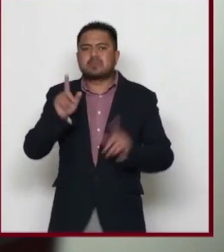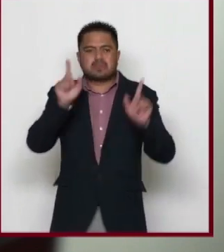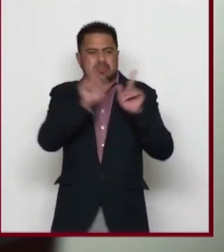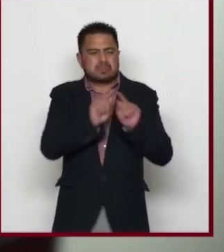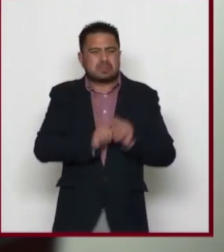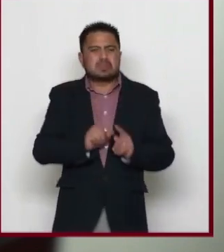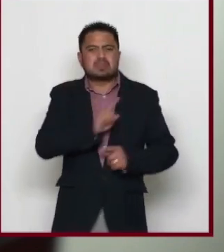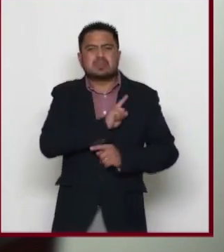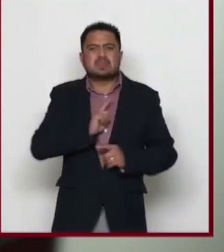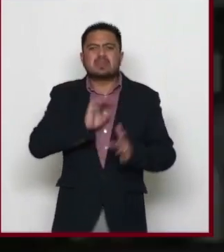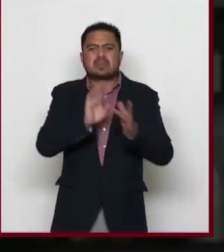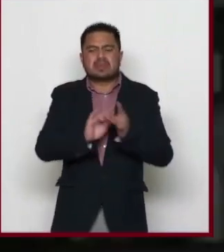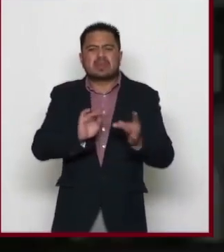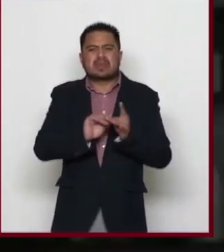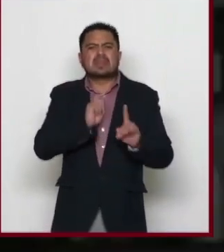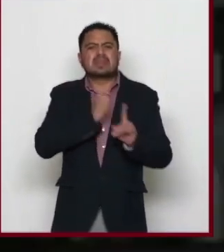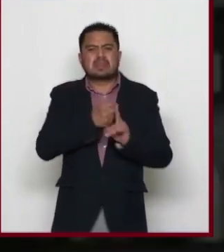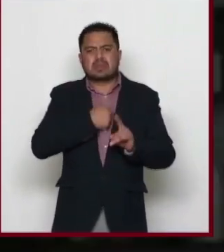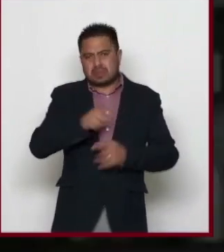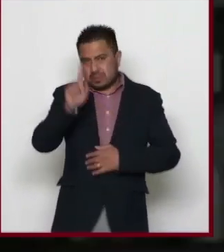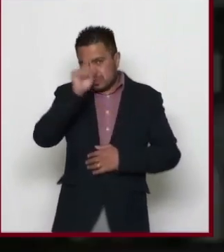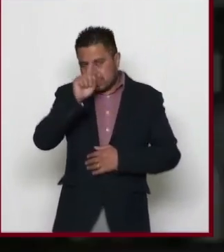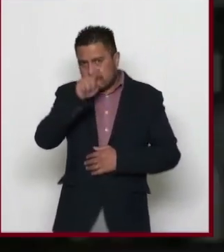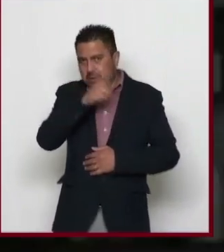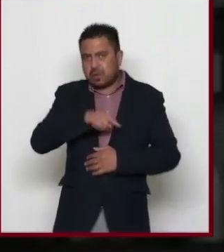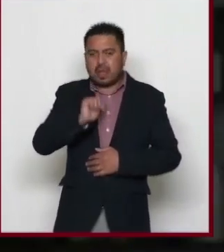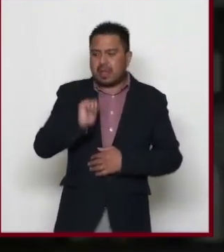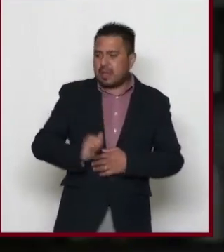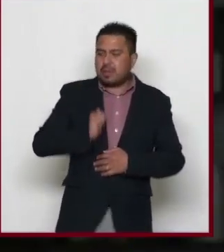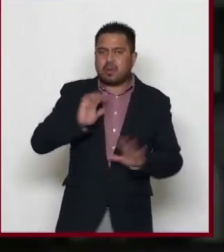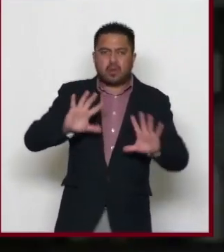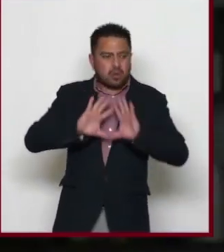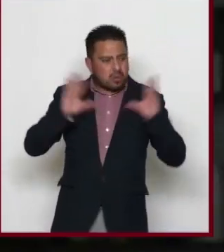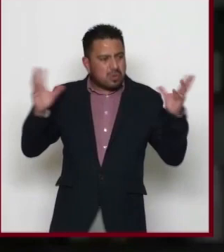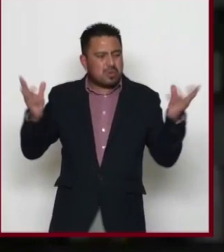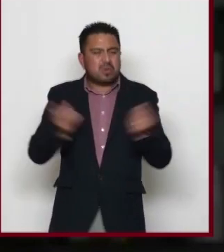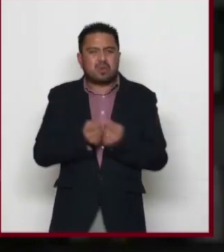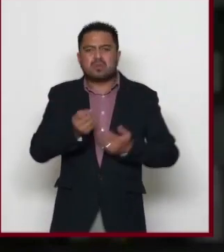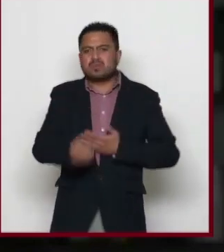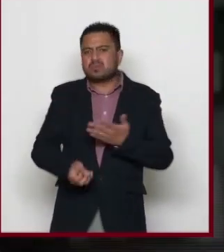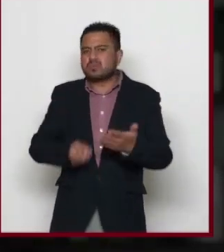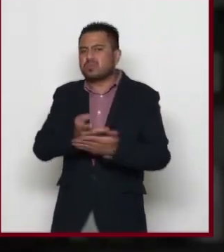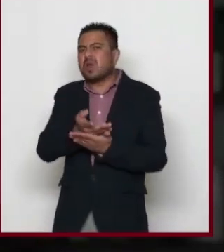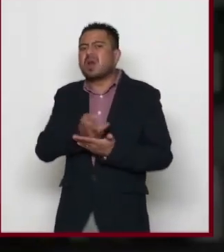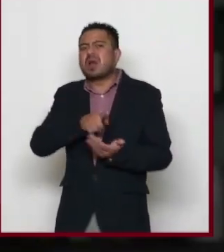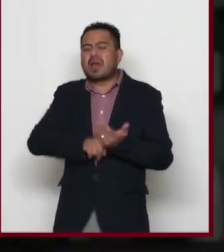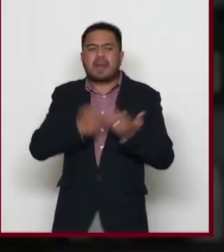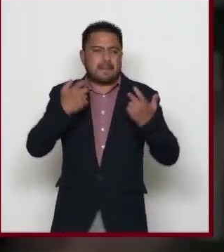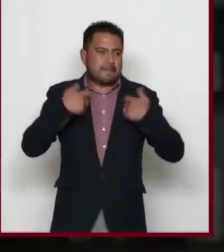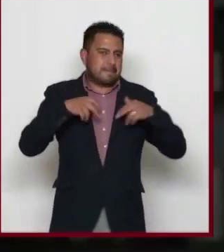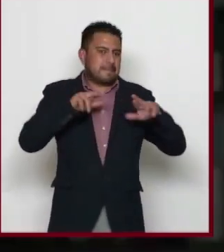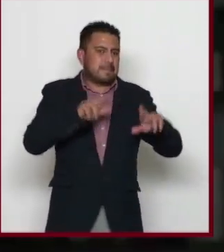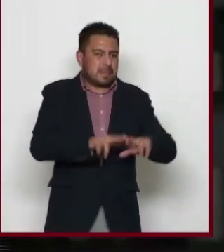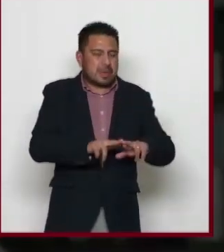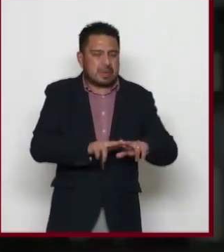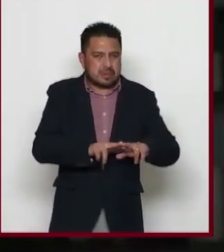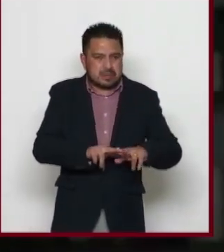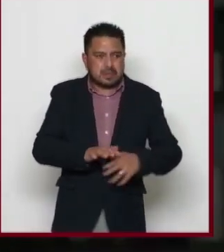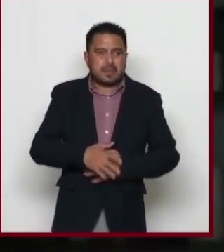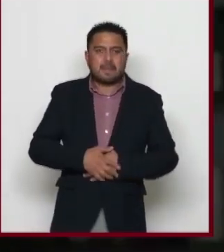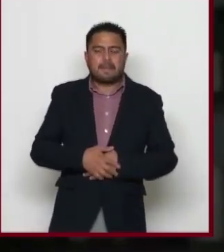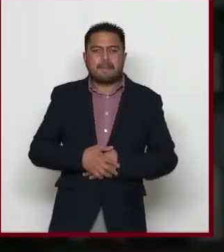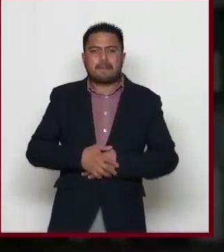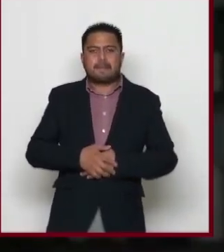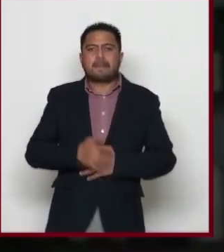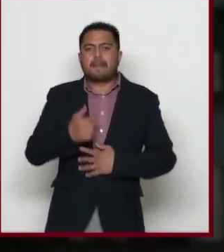están escuchando en este momento? Claro, bueno, el resumen es que ha sido muy azaroso y yo les recomiendo que aprovechen todas las curvas que le